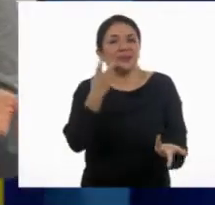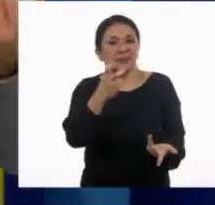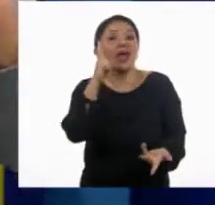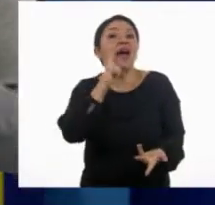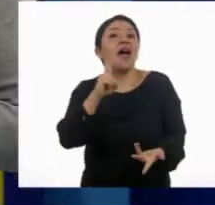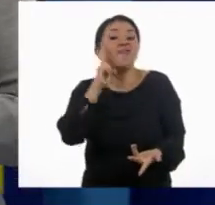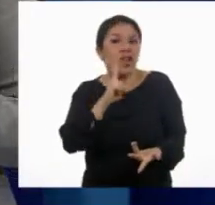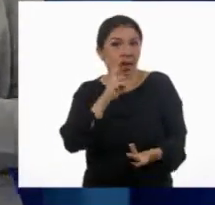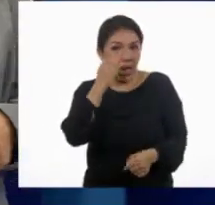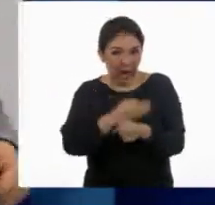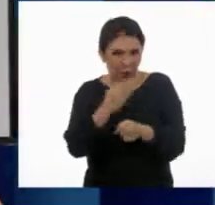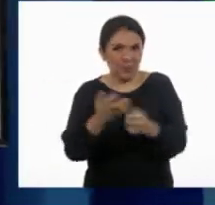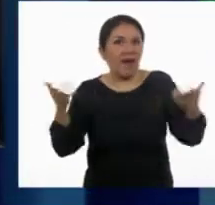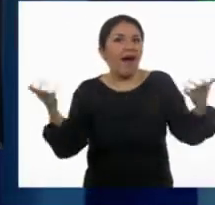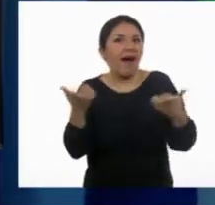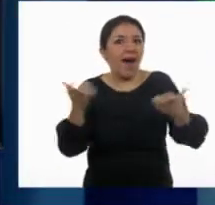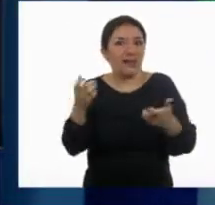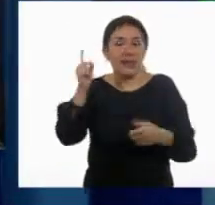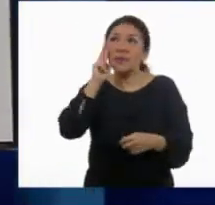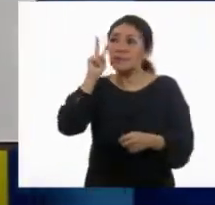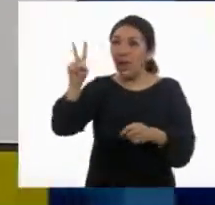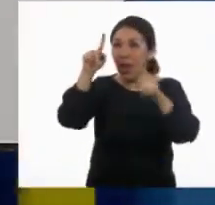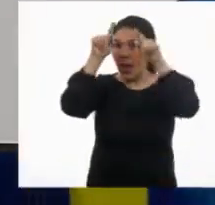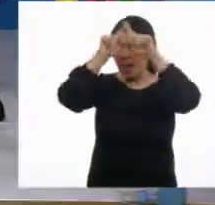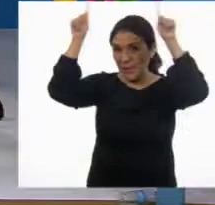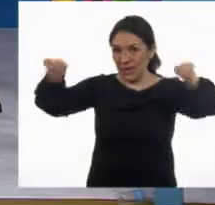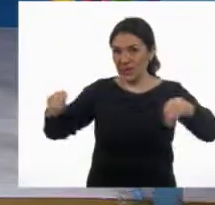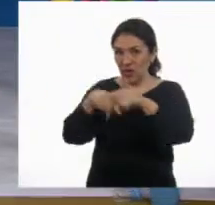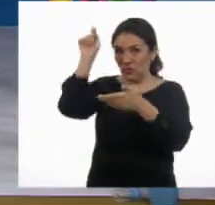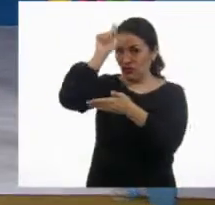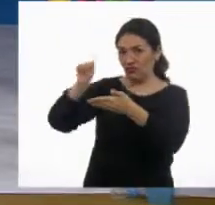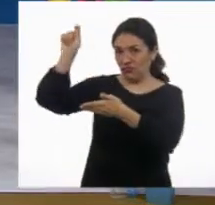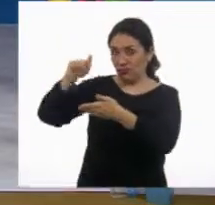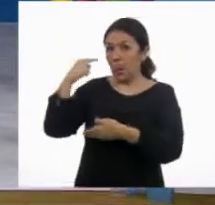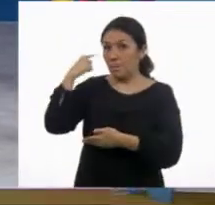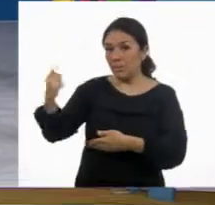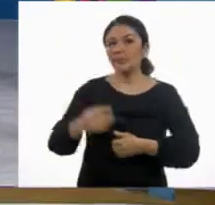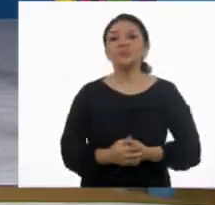¿qué te parece si mejor lo hacemos en el pizarrón? Mira,